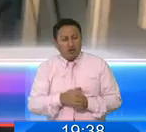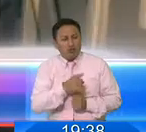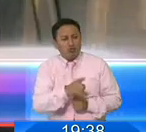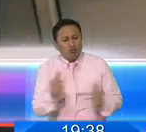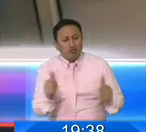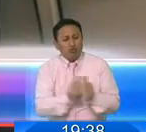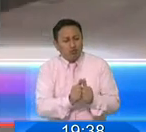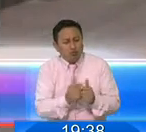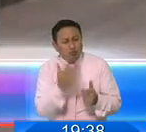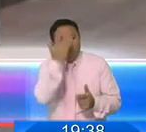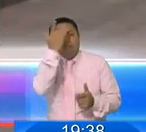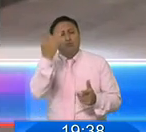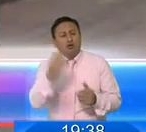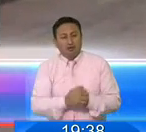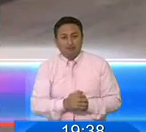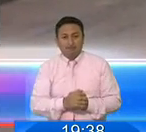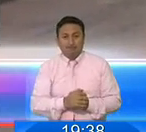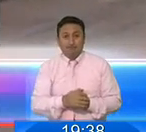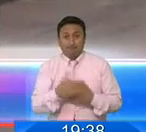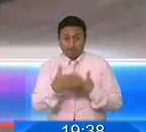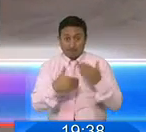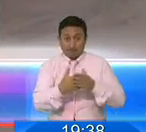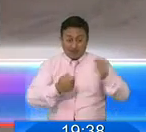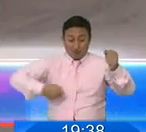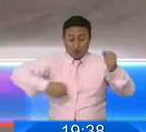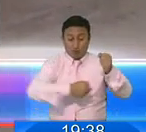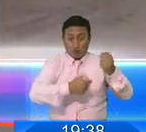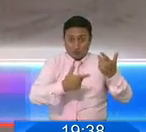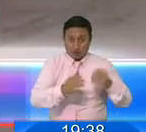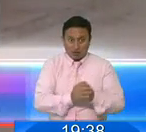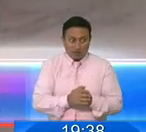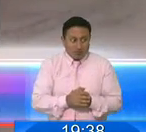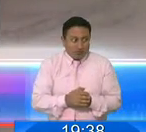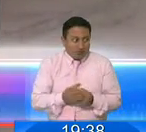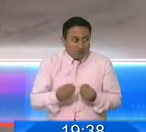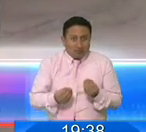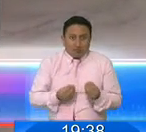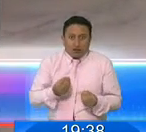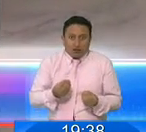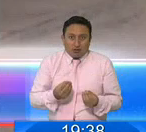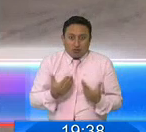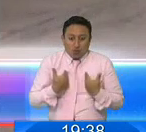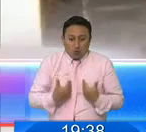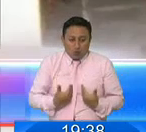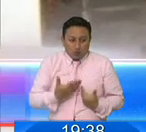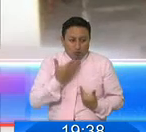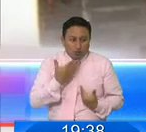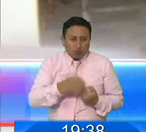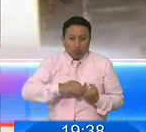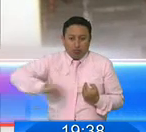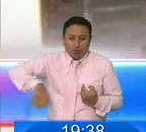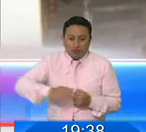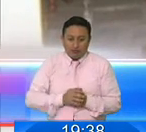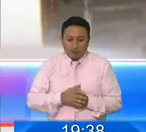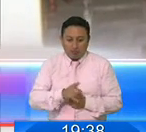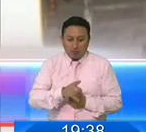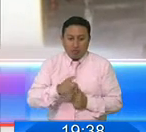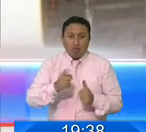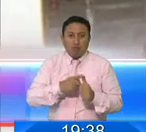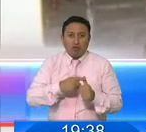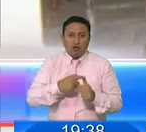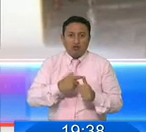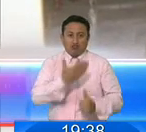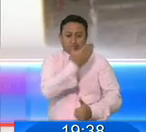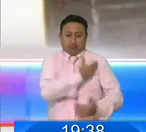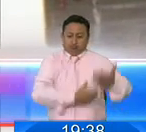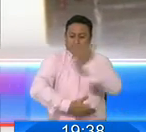esta relación ha cometido el crimen sintió la necesidad inmediata de deshacerse del cadáver su primera idea fue cortarla